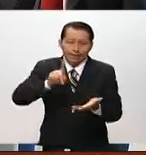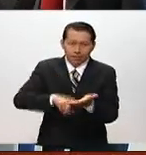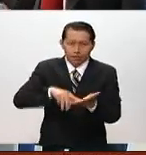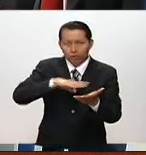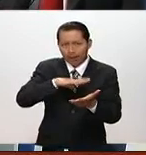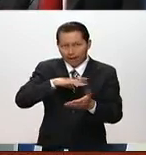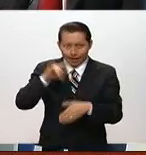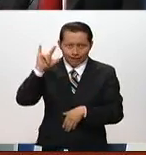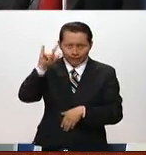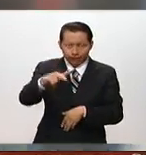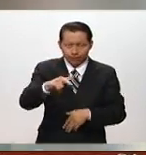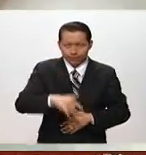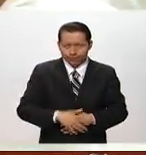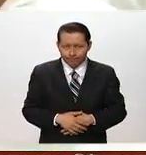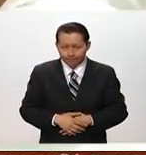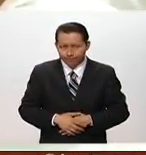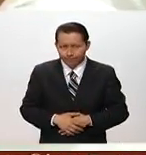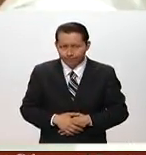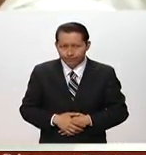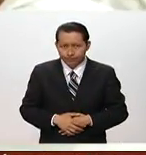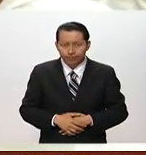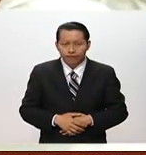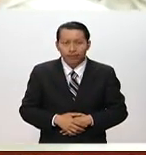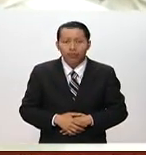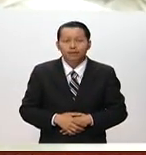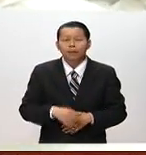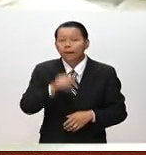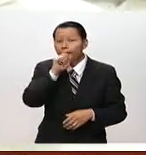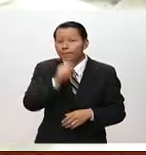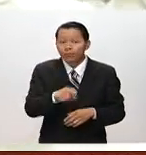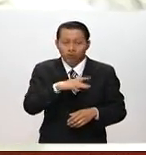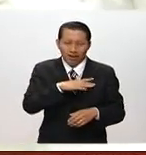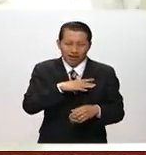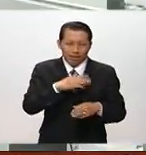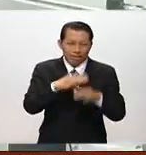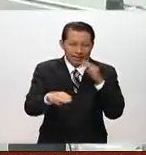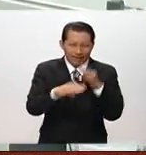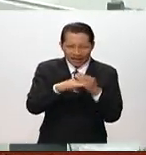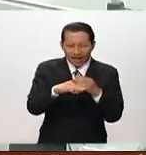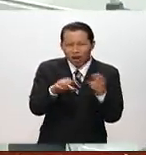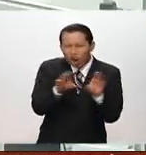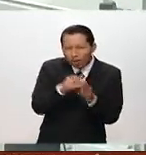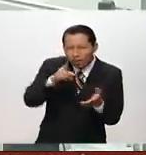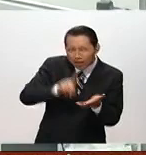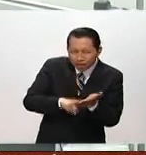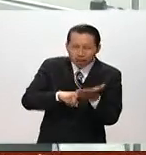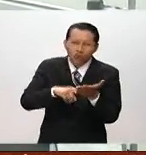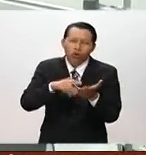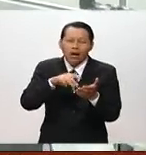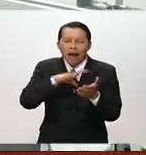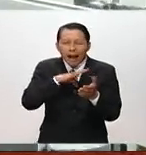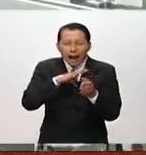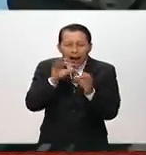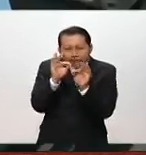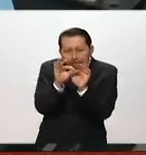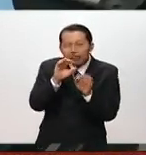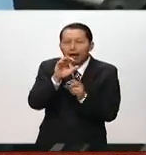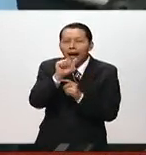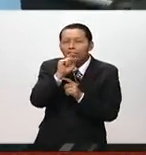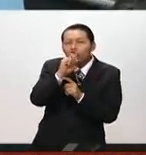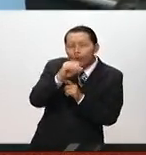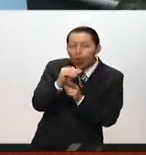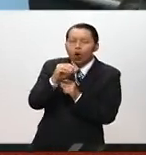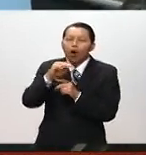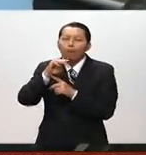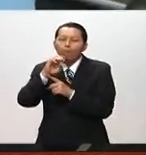de las aeronaves. Estudiar la mecánica de los materiales, analizar la estructura atómica y molecular de la materia, así como